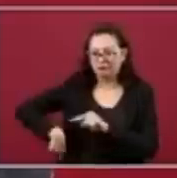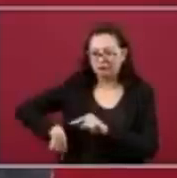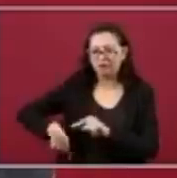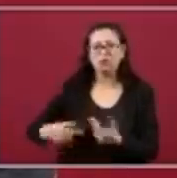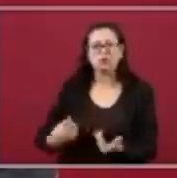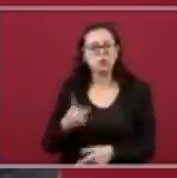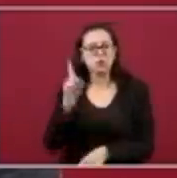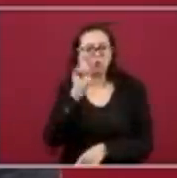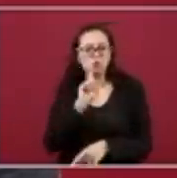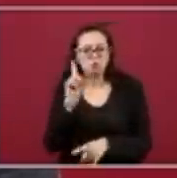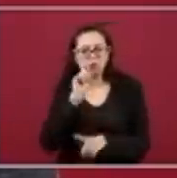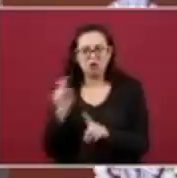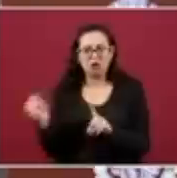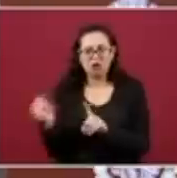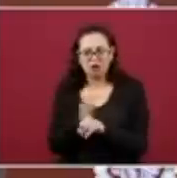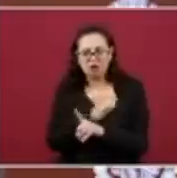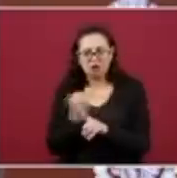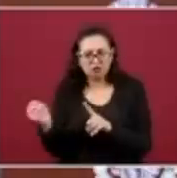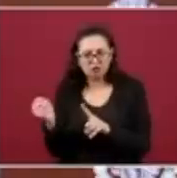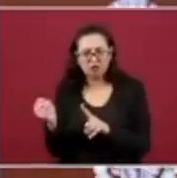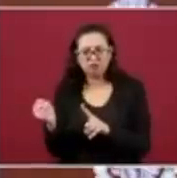refugio de mujeres